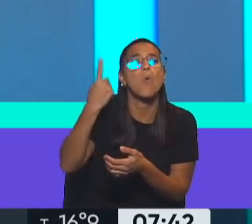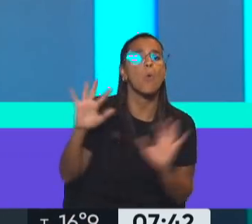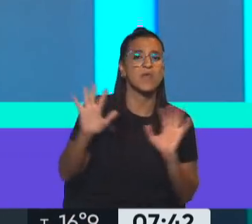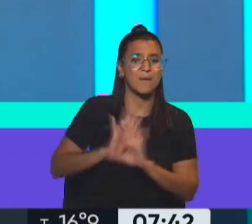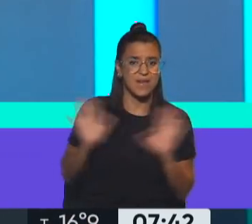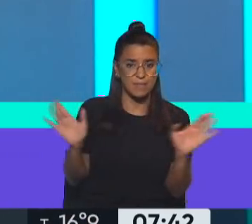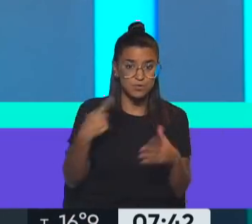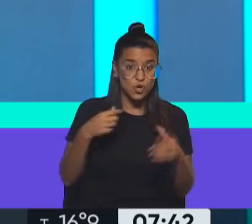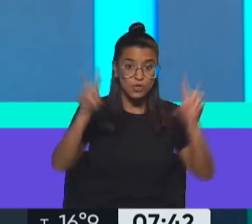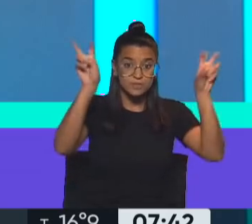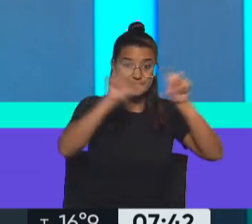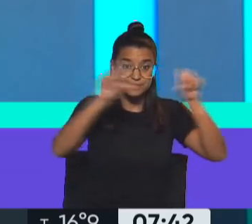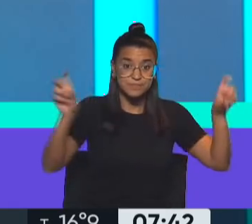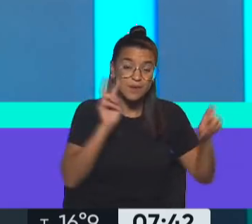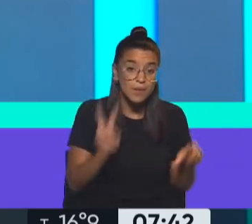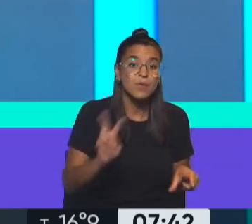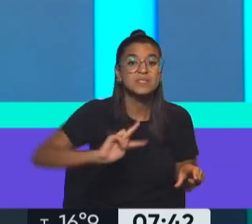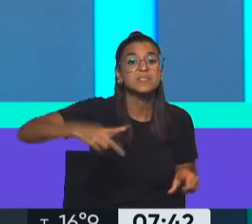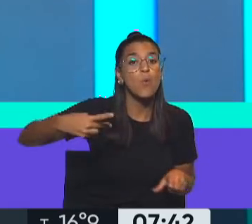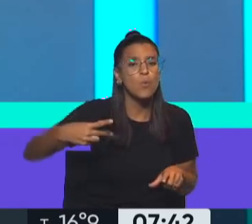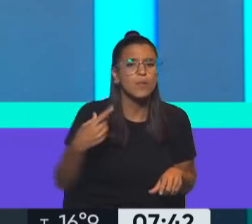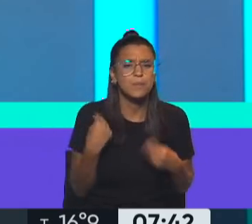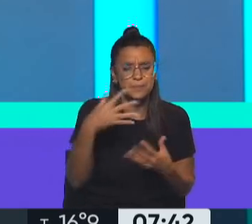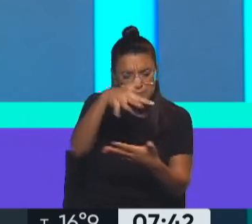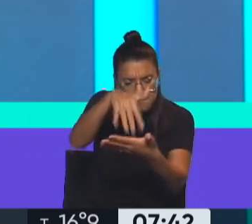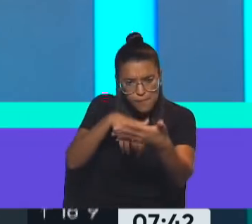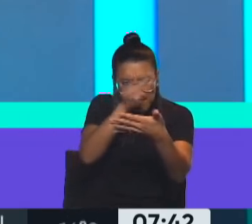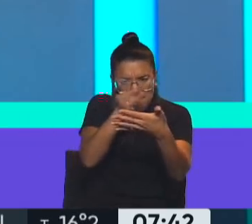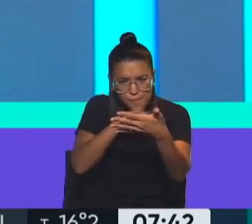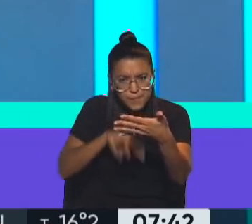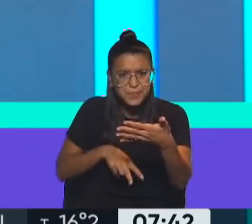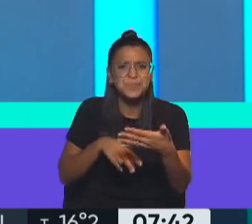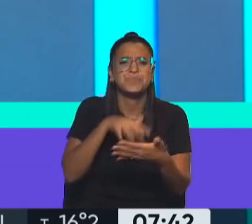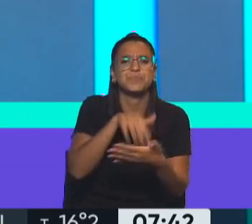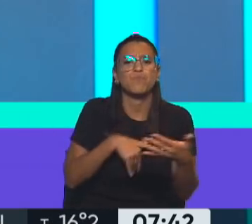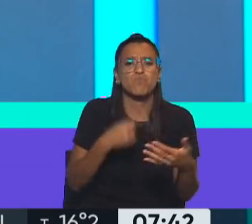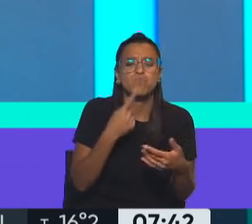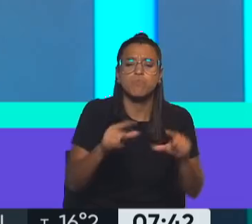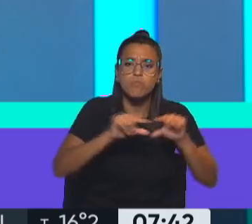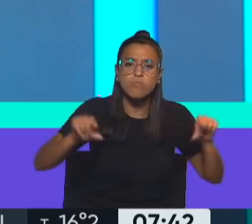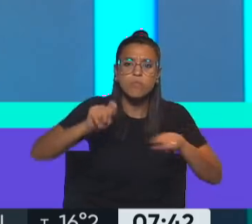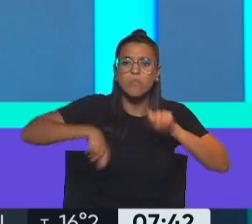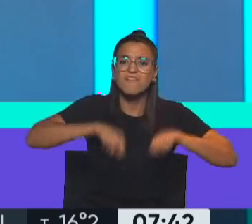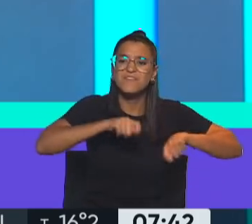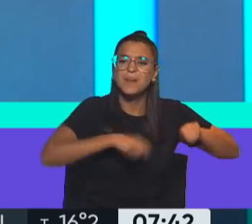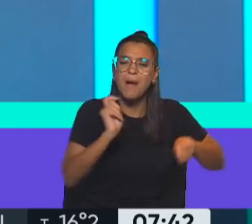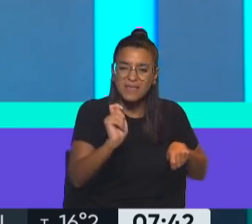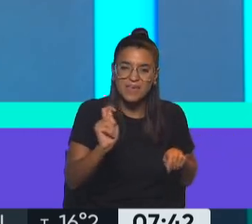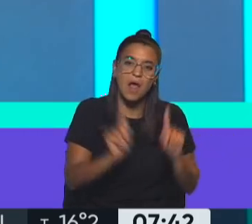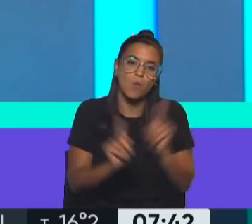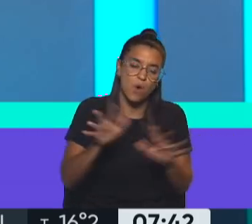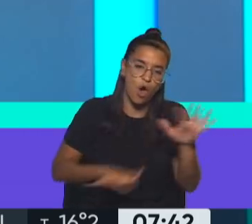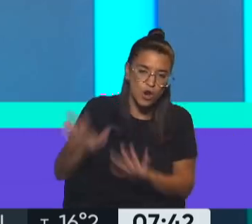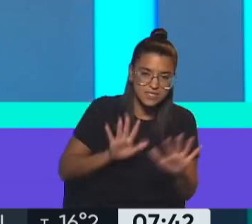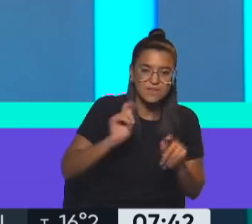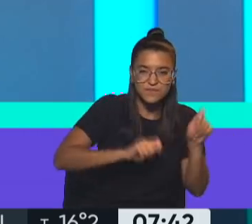y cuando leí ese título dije, se viene la segunda parte. ¿Qué es esto? Claro. Pero cuando vas a esa carta y te fijas los firmantes, digamos, había varias organizaciones